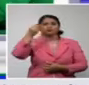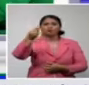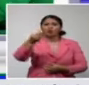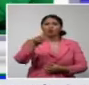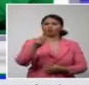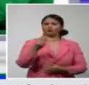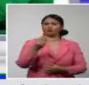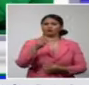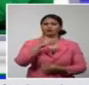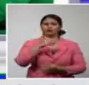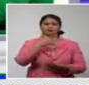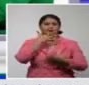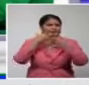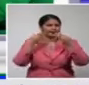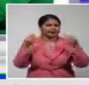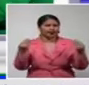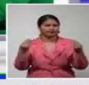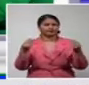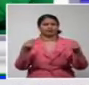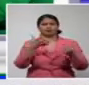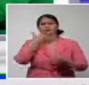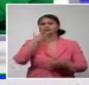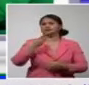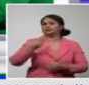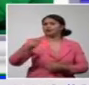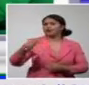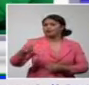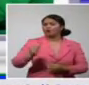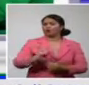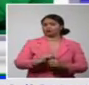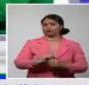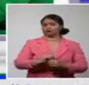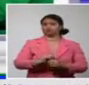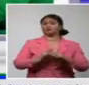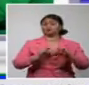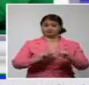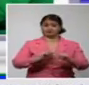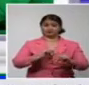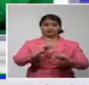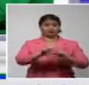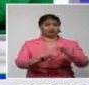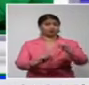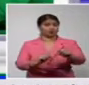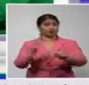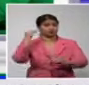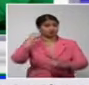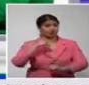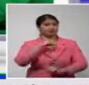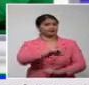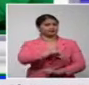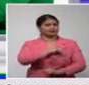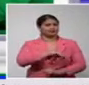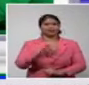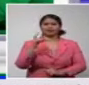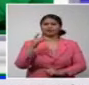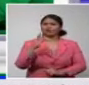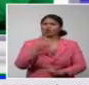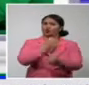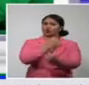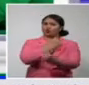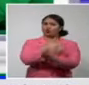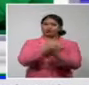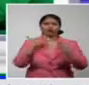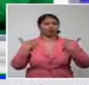sigue y se estudian las secuelas que dejan esta enfermedad, que todavía se están investigando en el